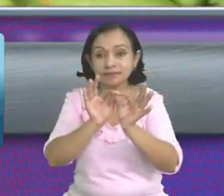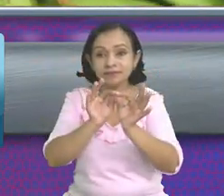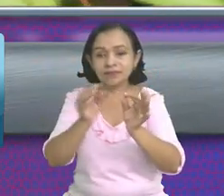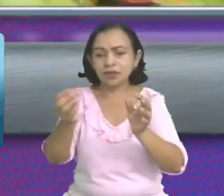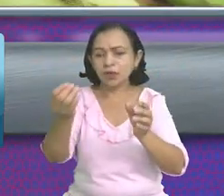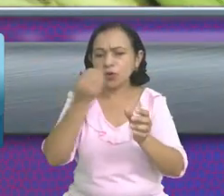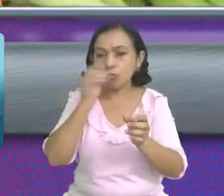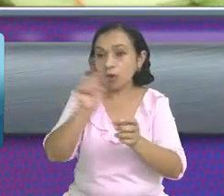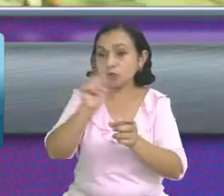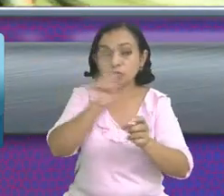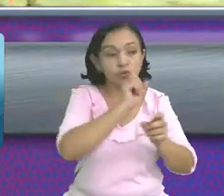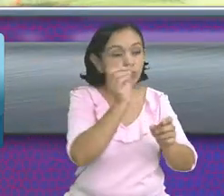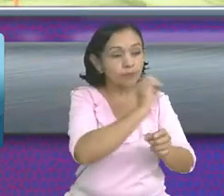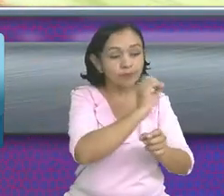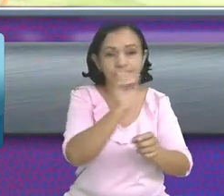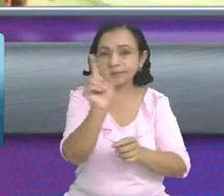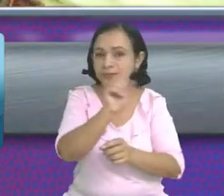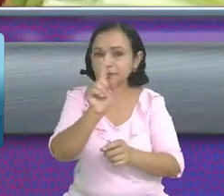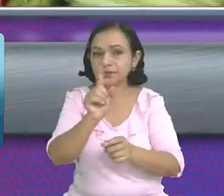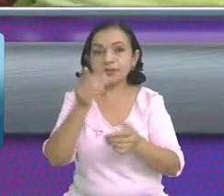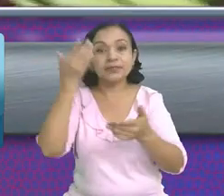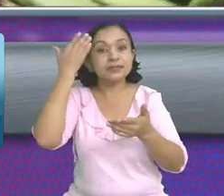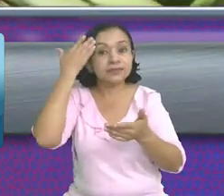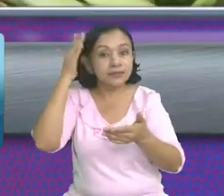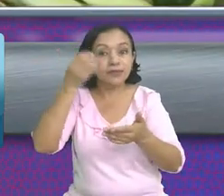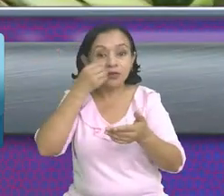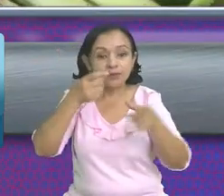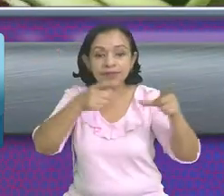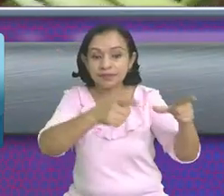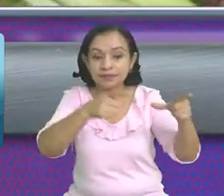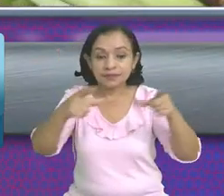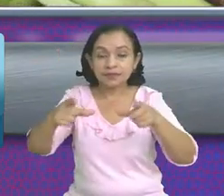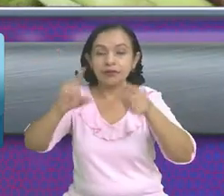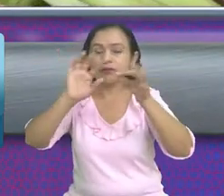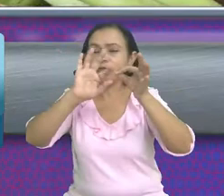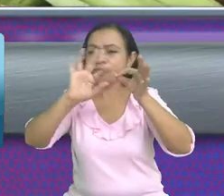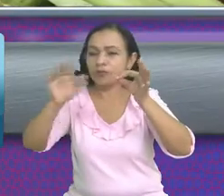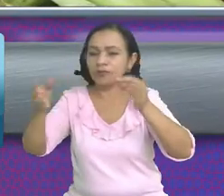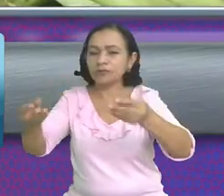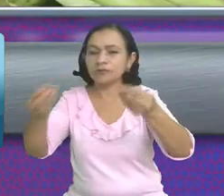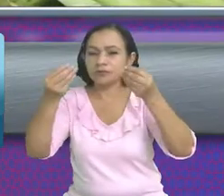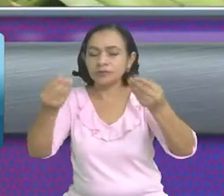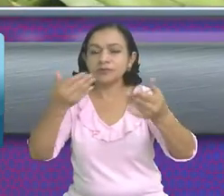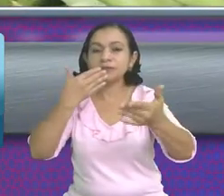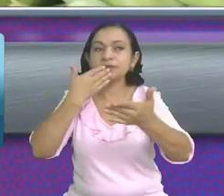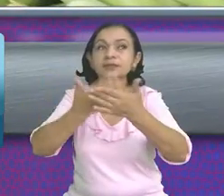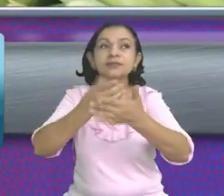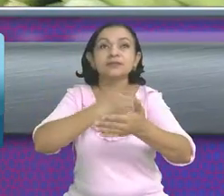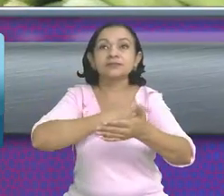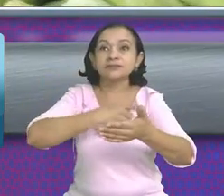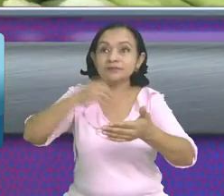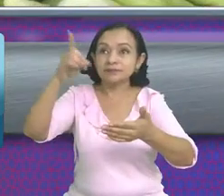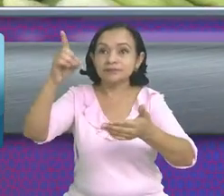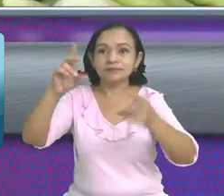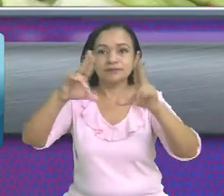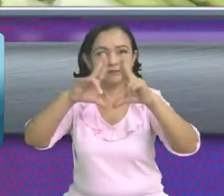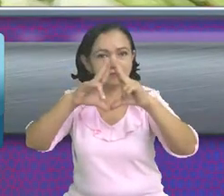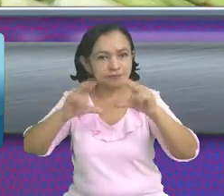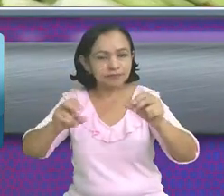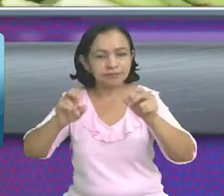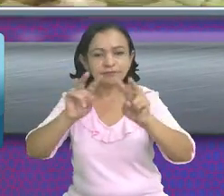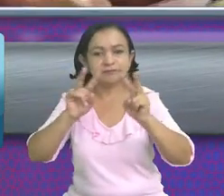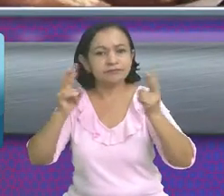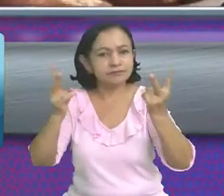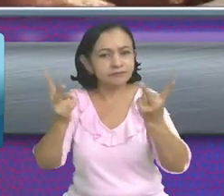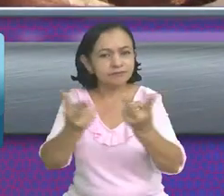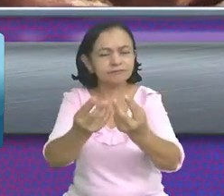comer, sino que tenemos que saber comer. Hay muchos frutos en nuestro medio y gracias a Dios estamos en un país donde tenemos bastante